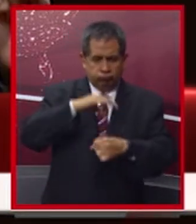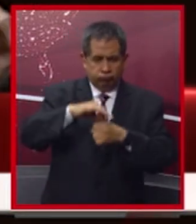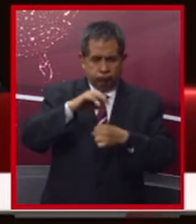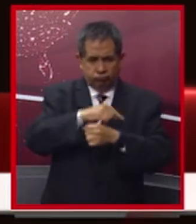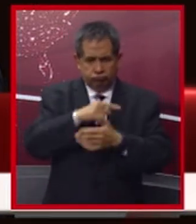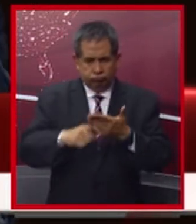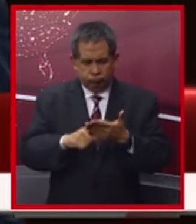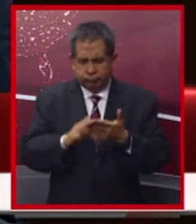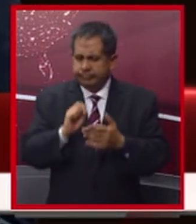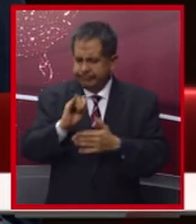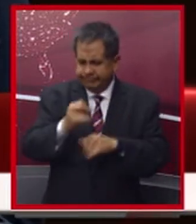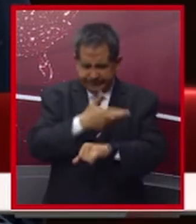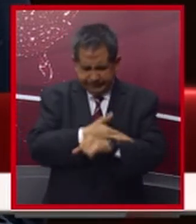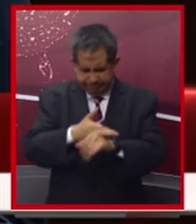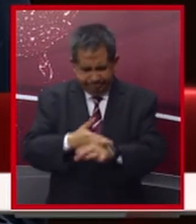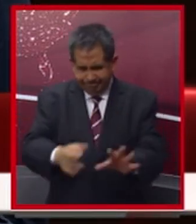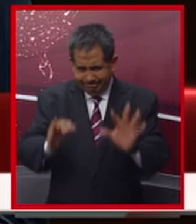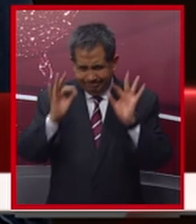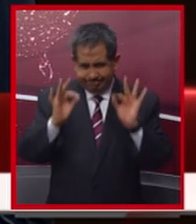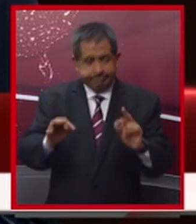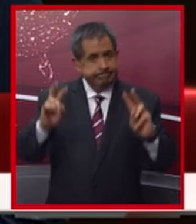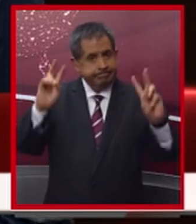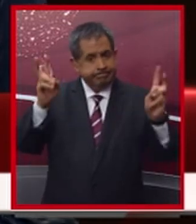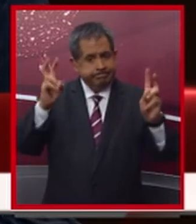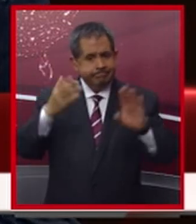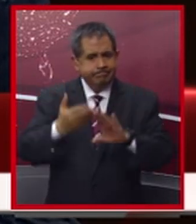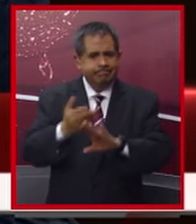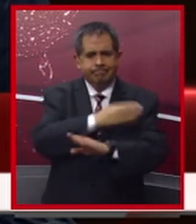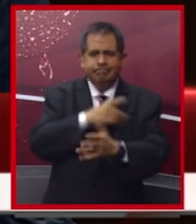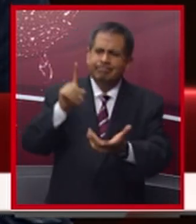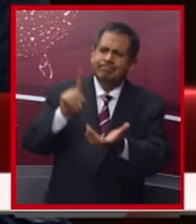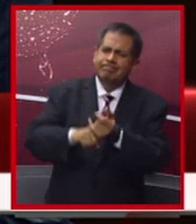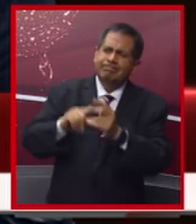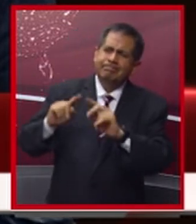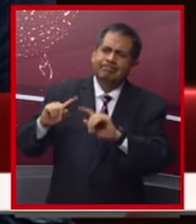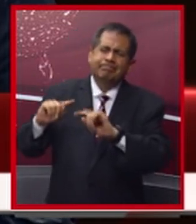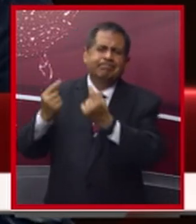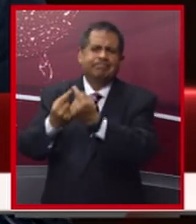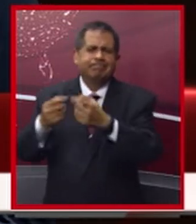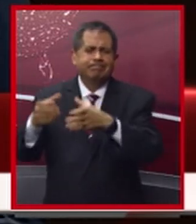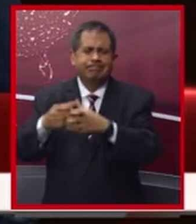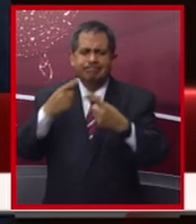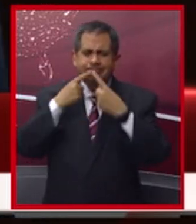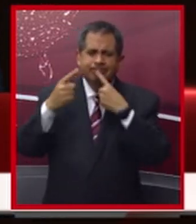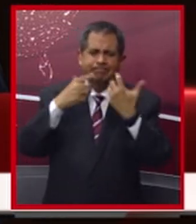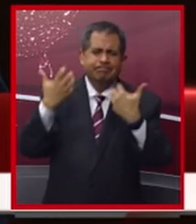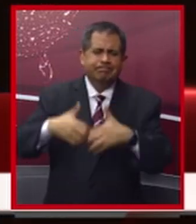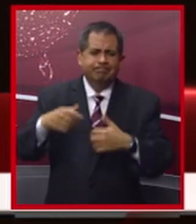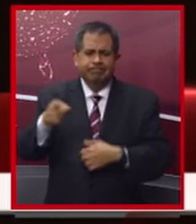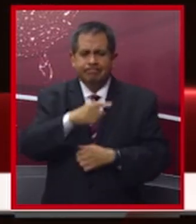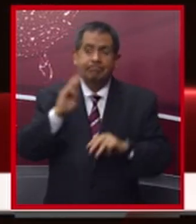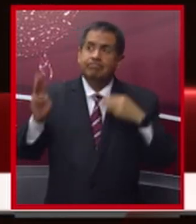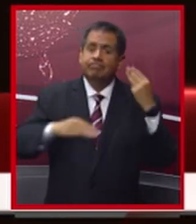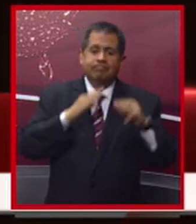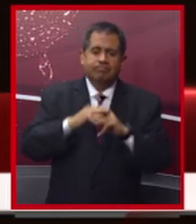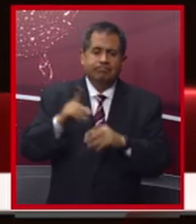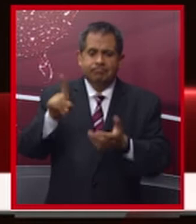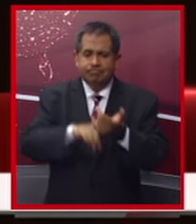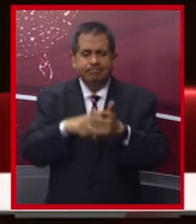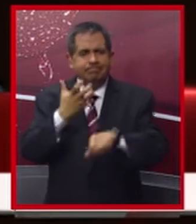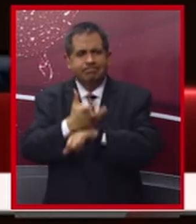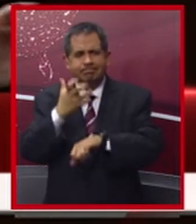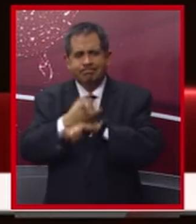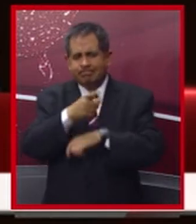a la medida de un tema que ya negociaron las aerolíneas con sus contrapartes, no en el mundo, sino en Estados